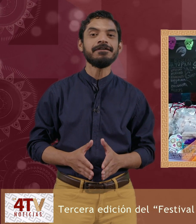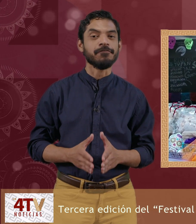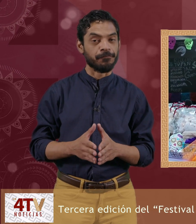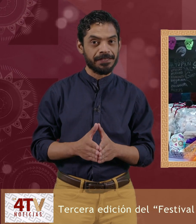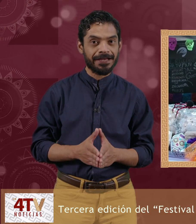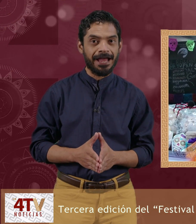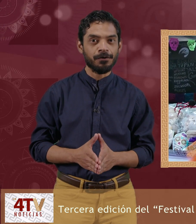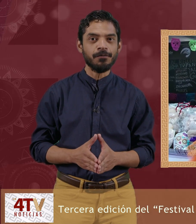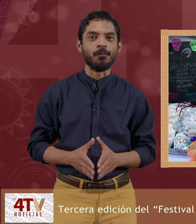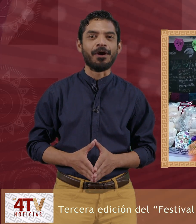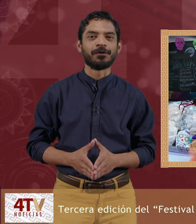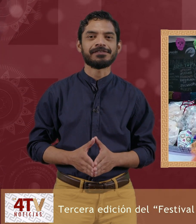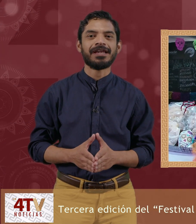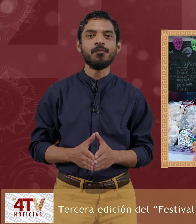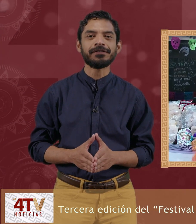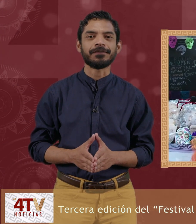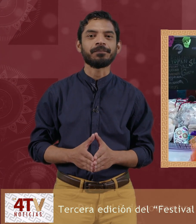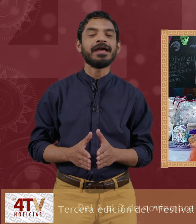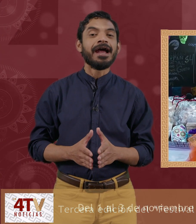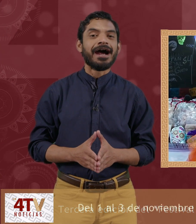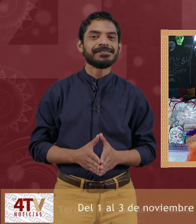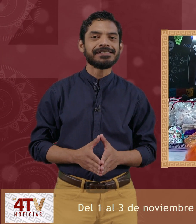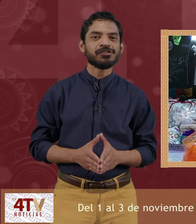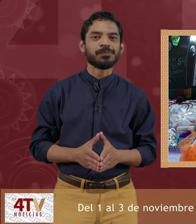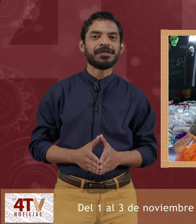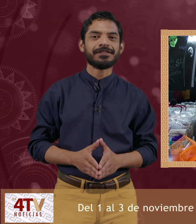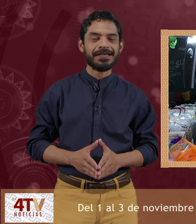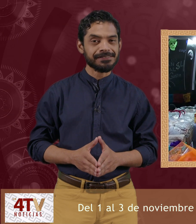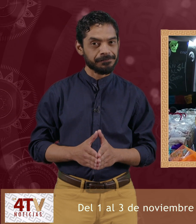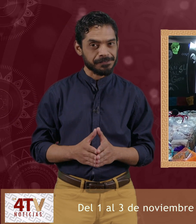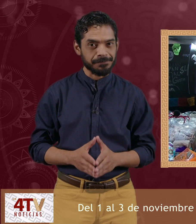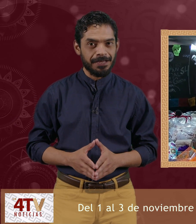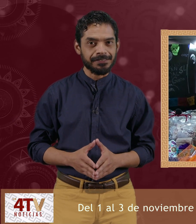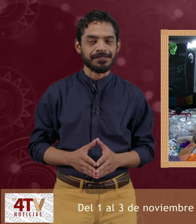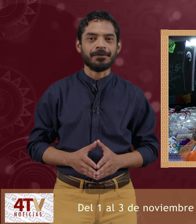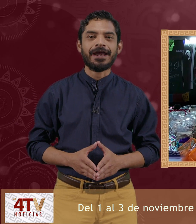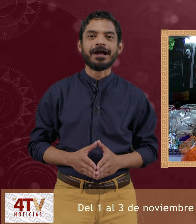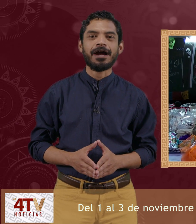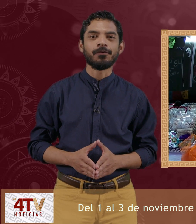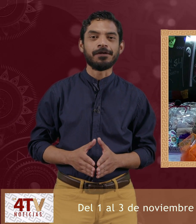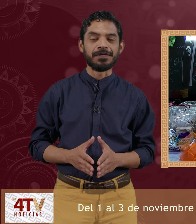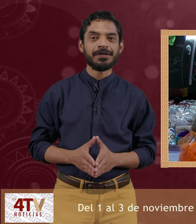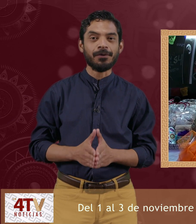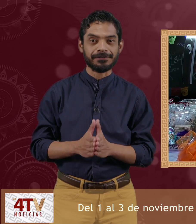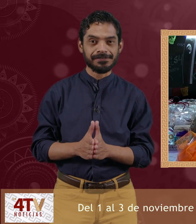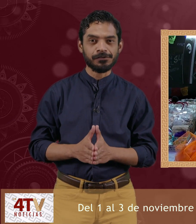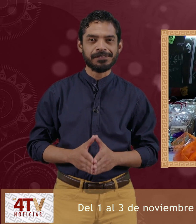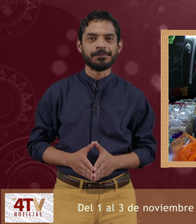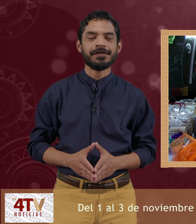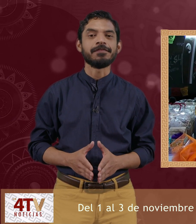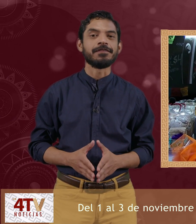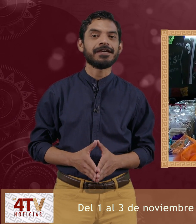y Frida Kahlo, Vuelo desde la Muerte. Así que no se pierdan este festival, que se llevará a cabo del 1 al